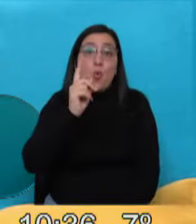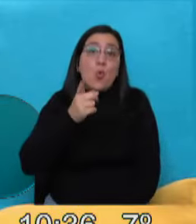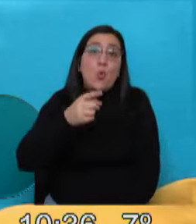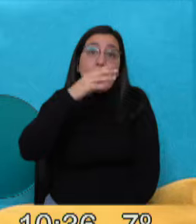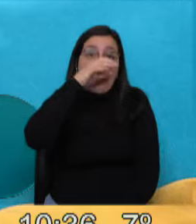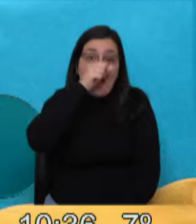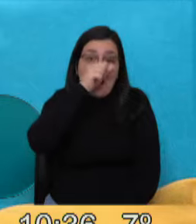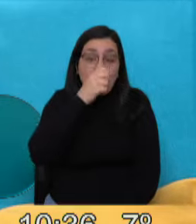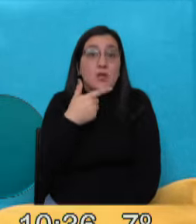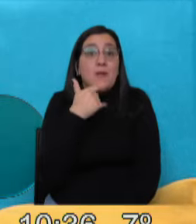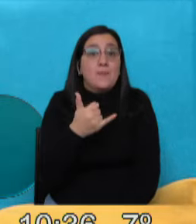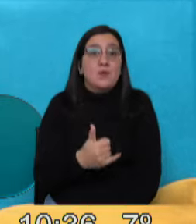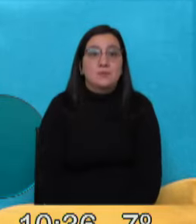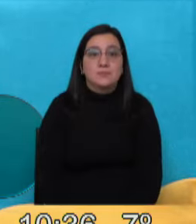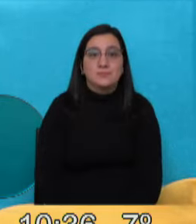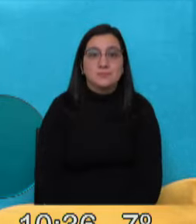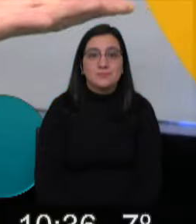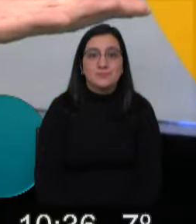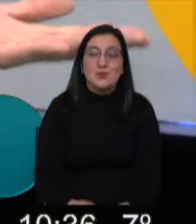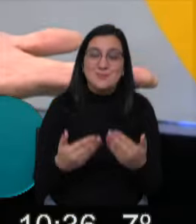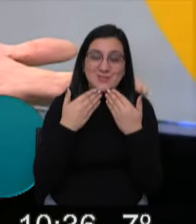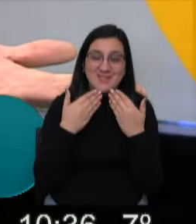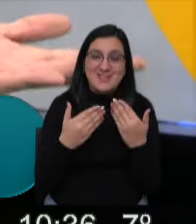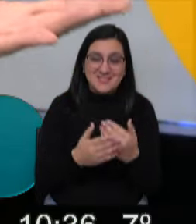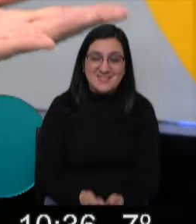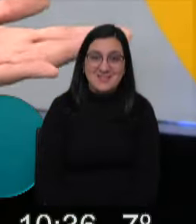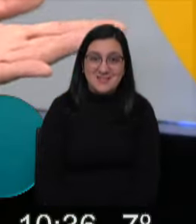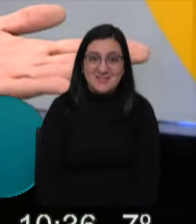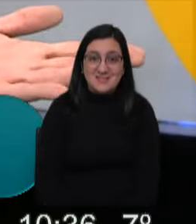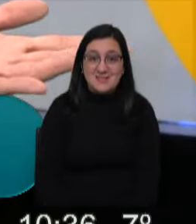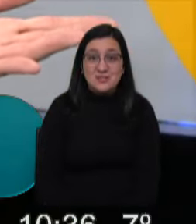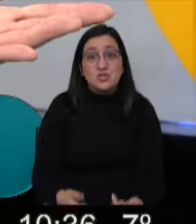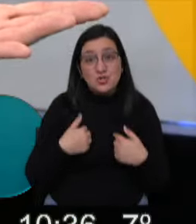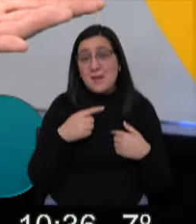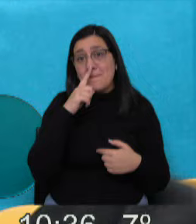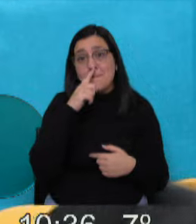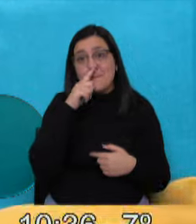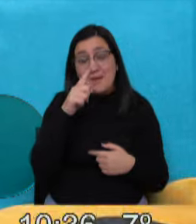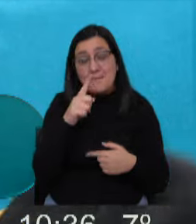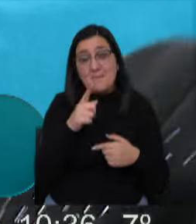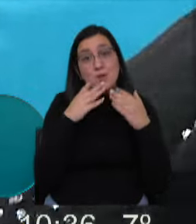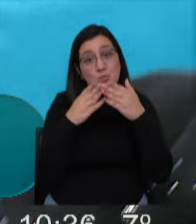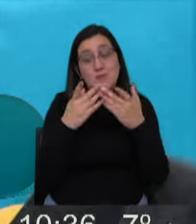esté claro. Punto sobre la sí. Gracias, María. Tendría mil preguntas, pero sí. Nos tenemos que ir. Hagan la chamba, ¿eh?